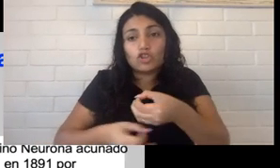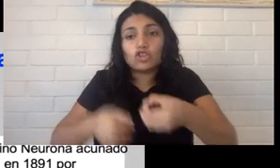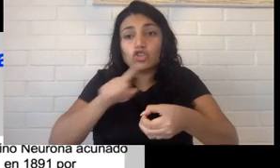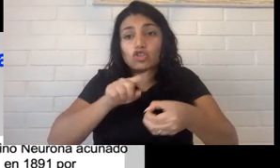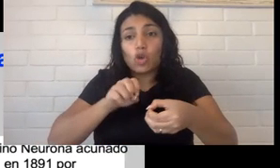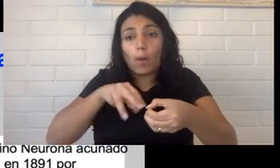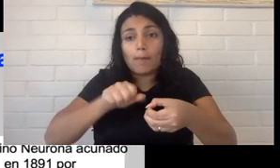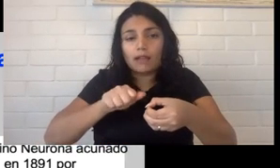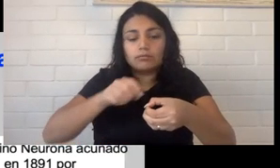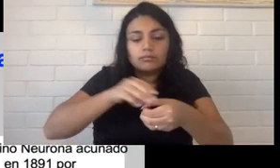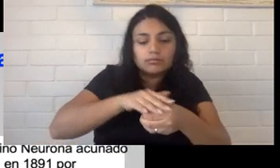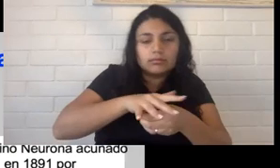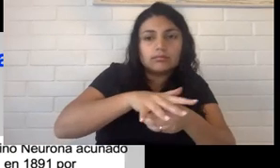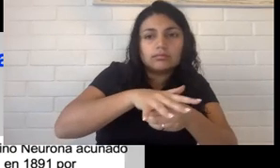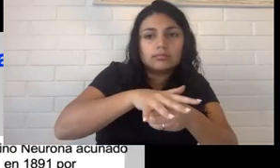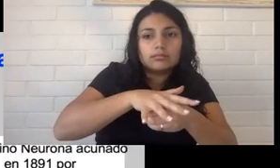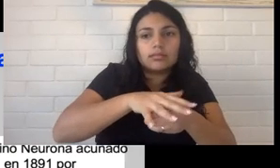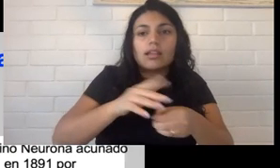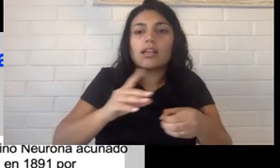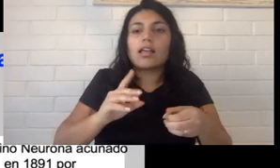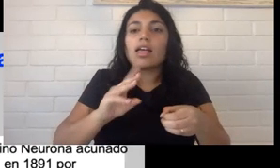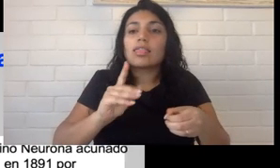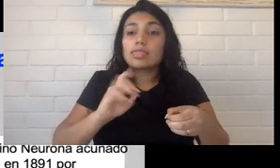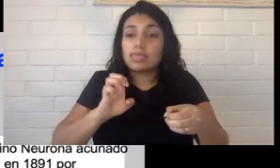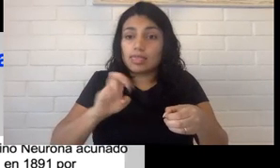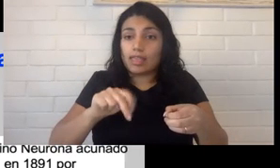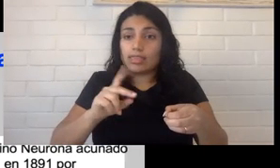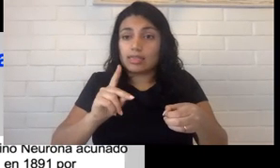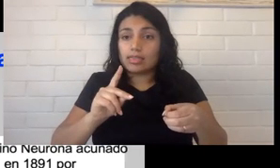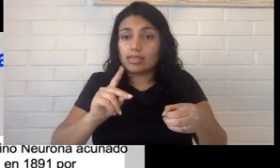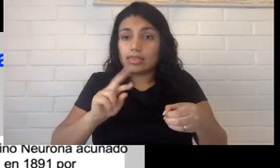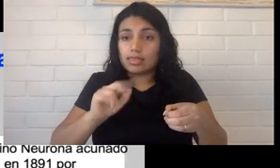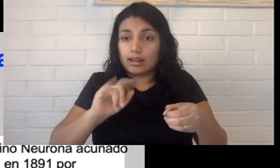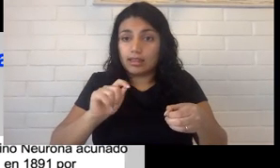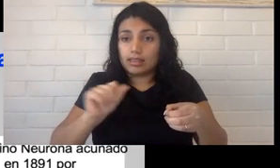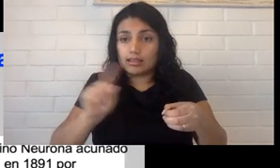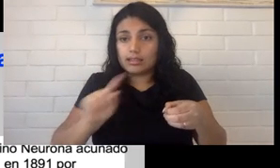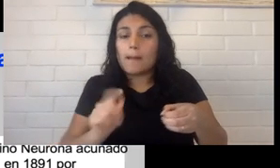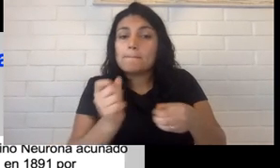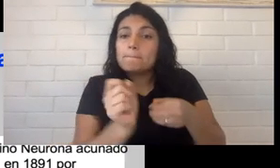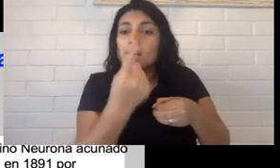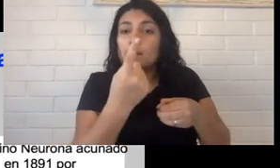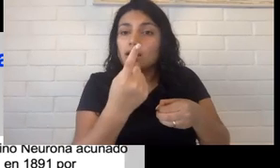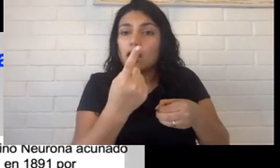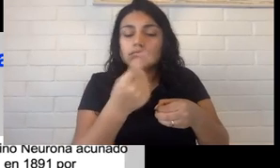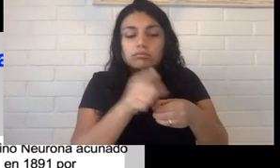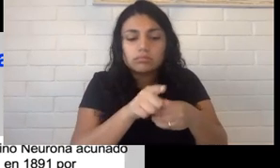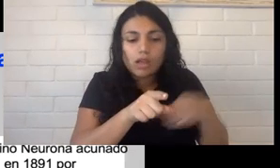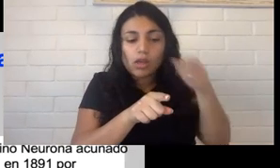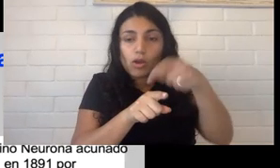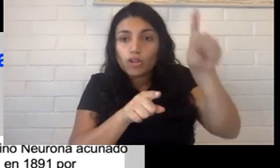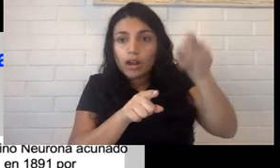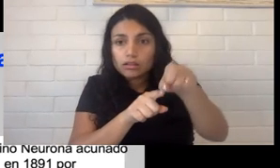es que surgen del soma directamente, se llaman dendritas primarias. Si es que surge una dendrita a partir de una dendrita primaria, se llama